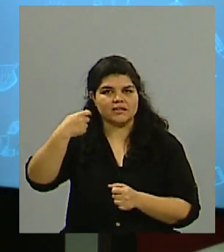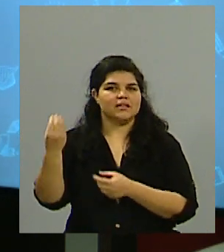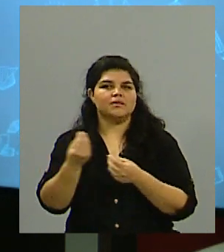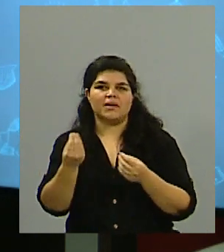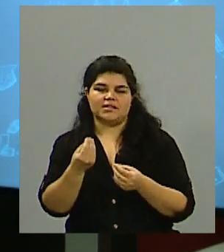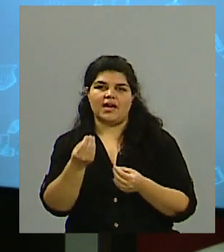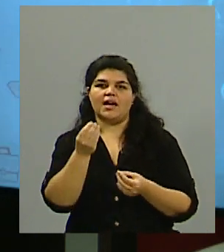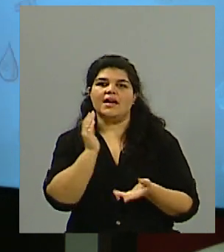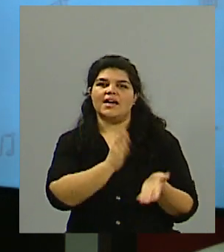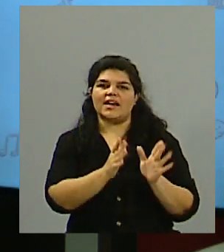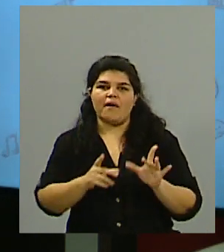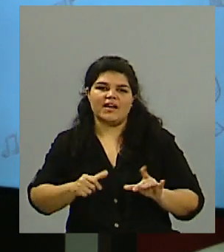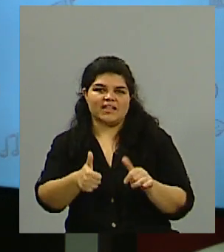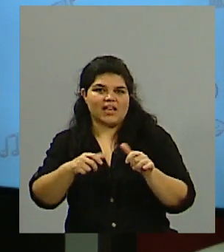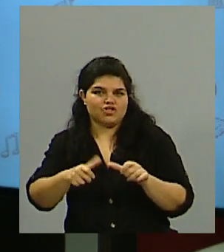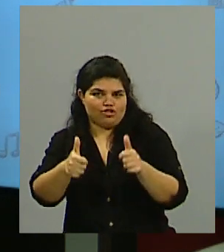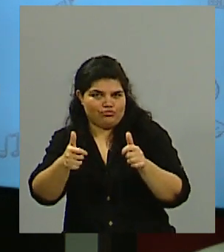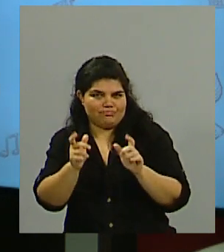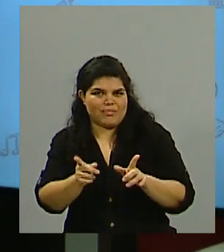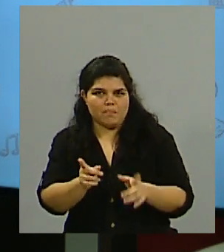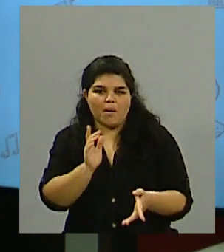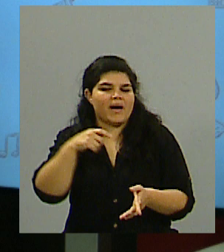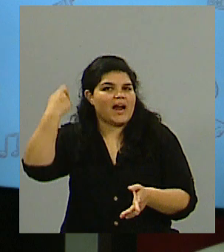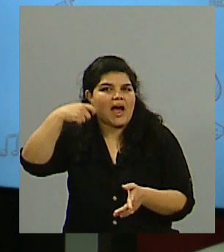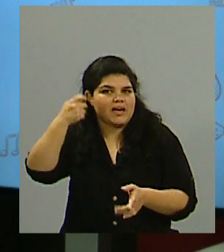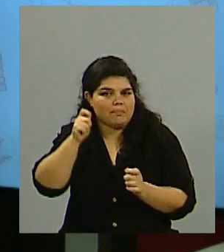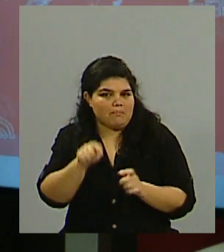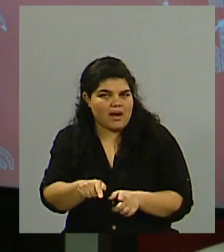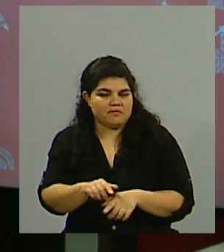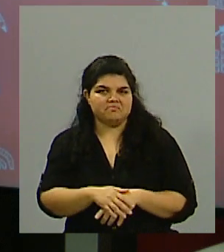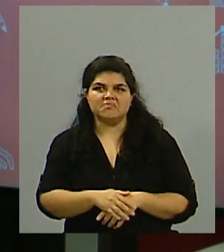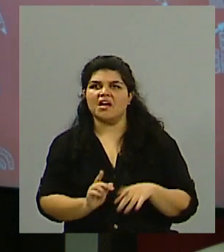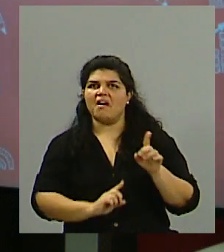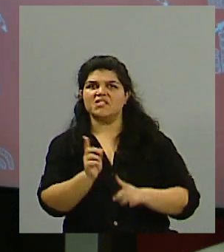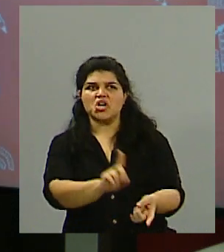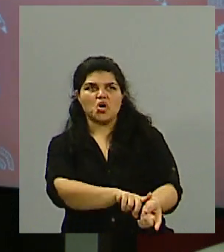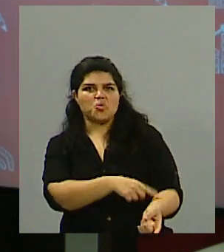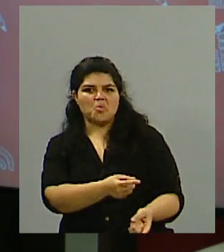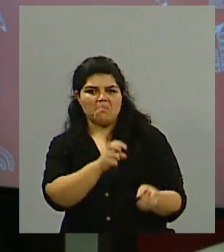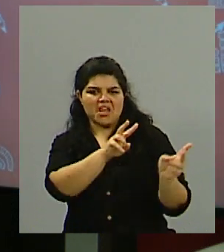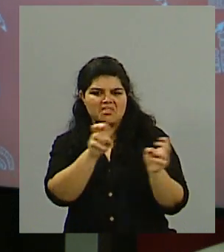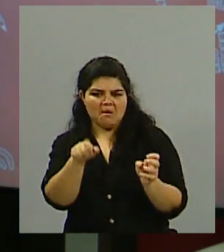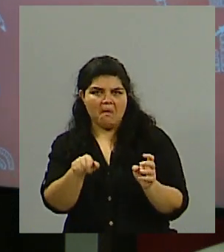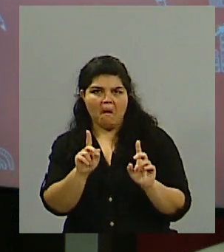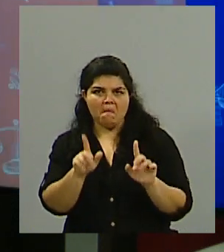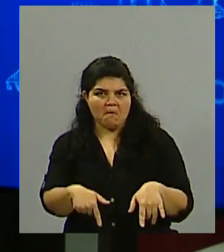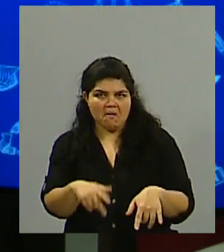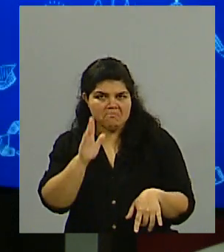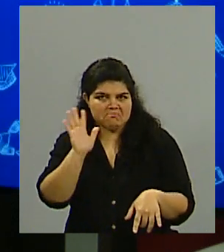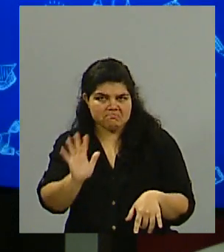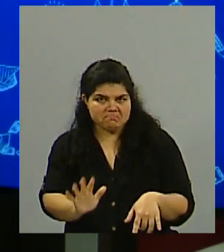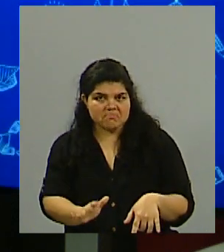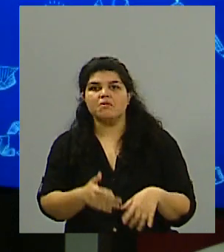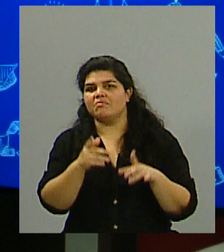y la fisioterapia. Bueno, son temas que comúnmente no se habla, pero que en los últimos años se